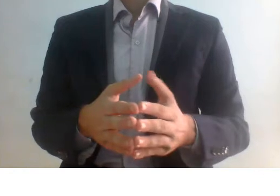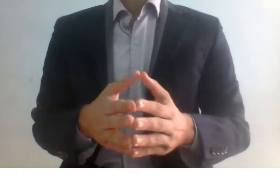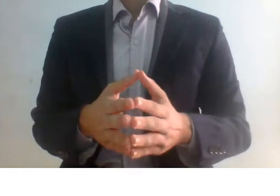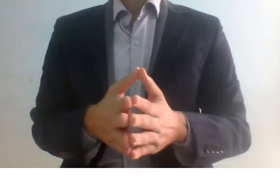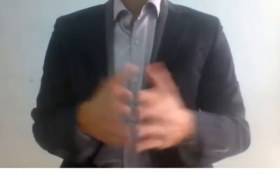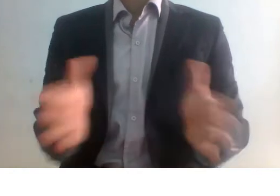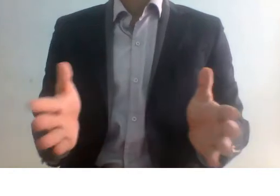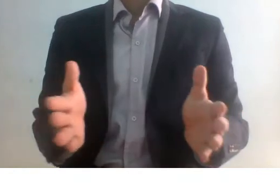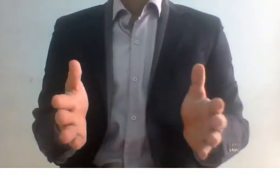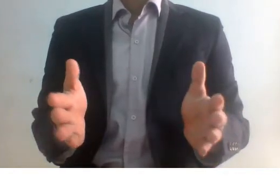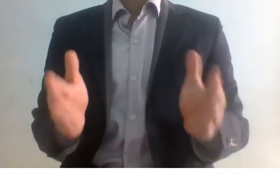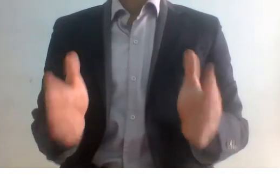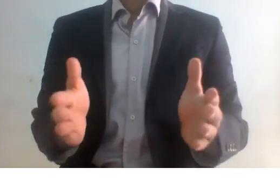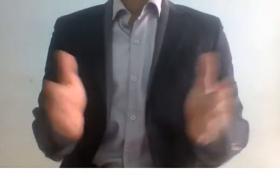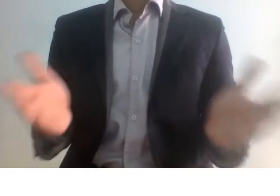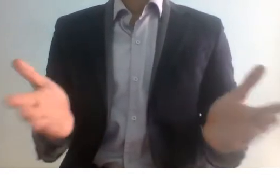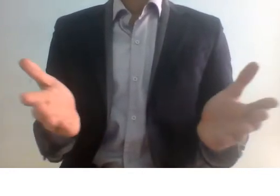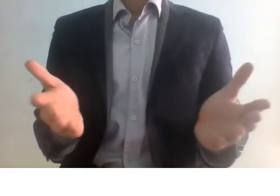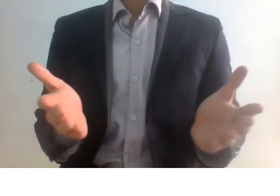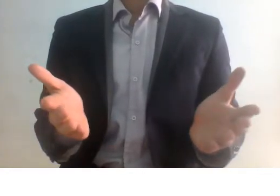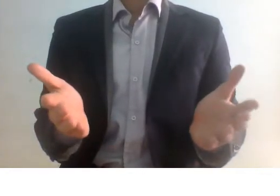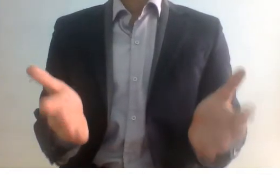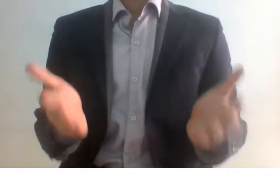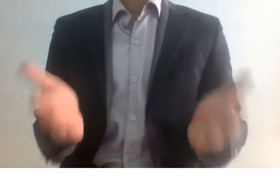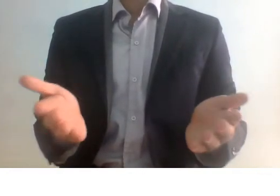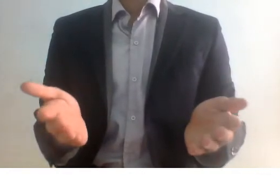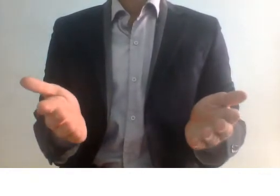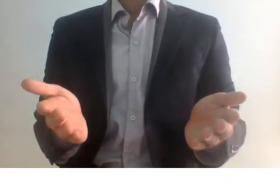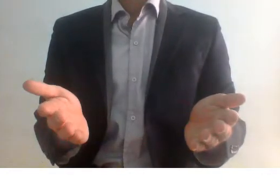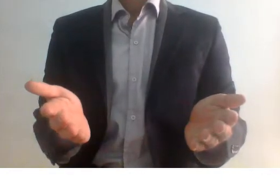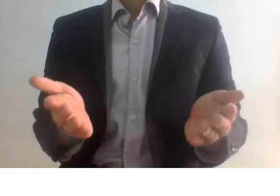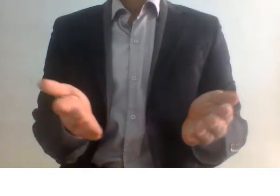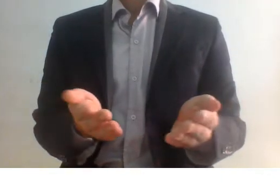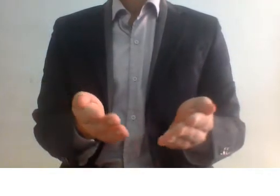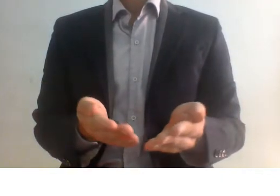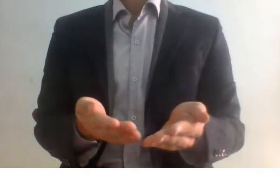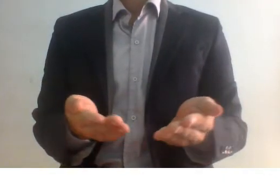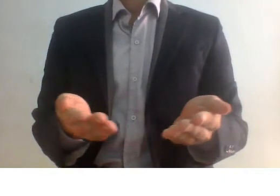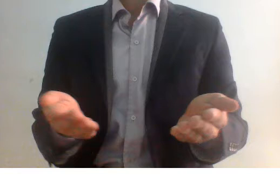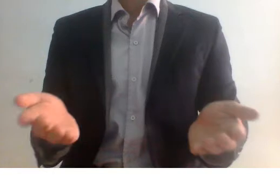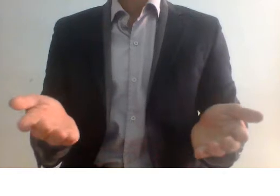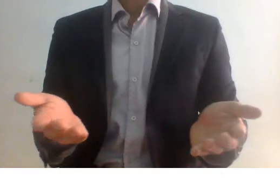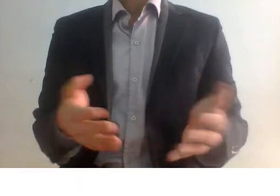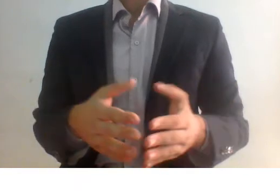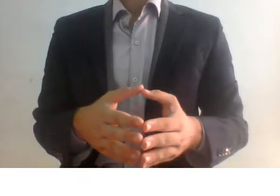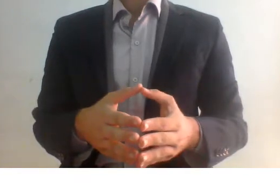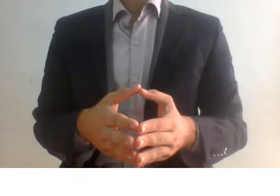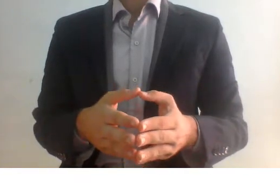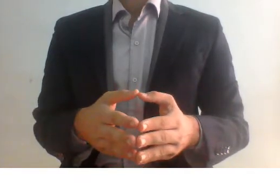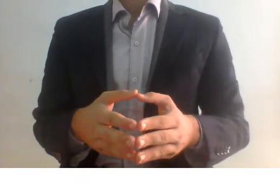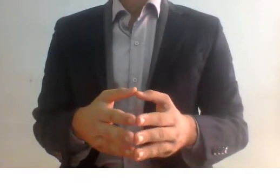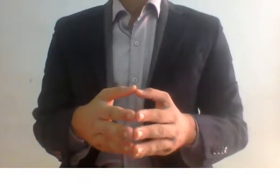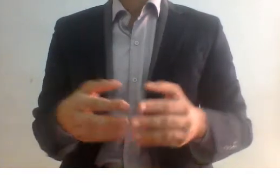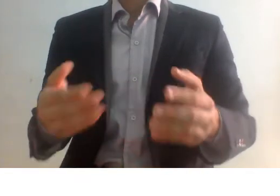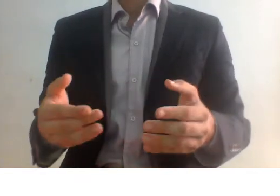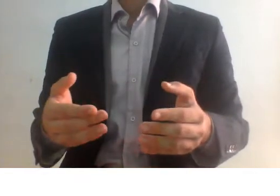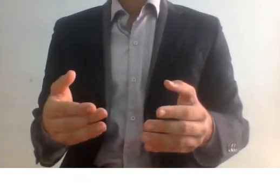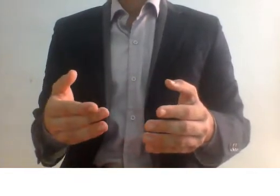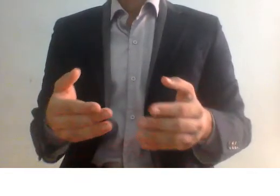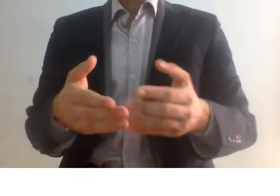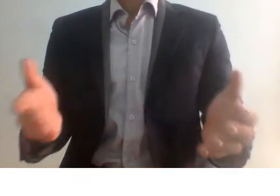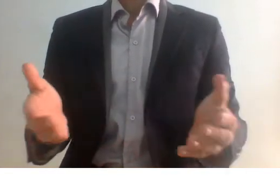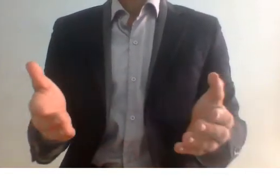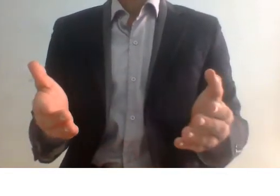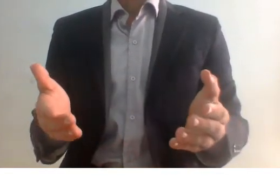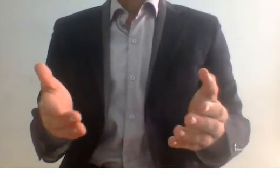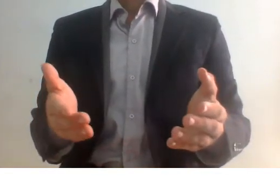dicen, no es cierto, sí se genera antigüedad con el outsourcing. Y ojo, ¿por qué dicen que sí se genera antigüedad con el outsourcing? Muy sencillo, porque ellos dicen,